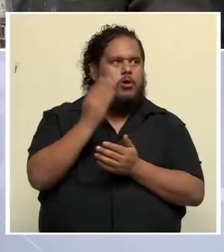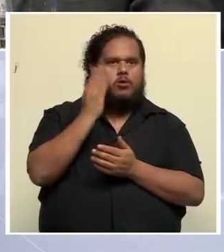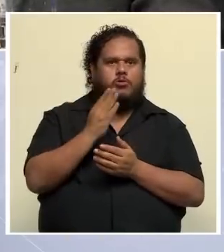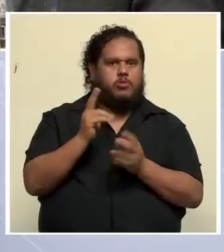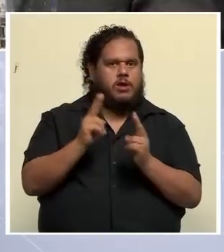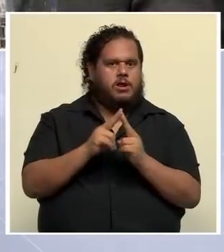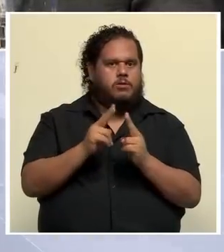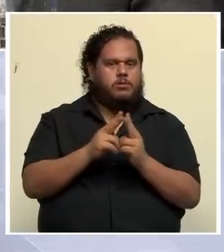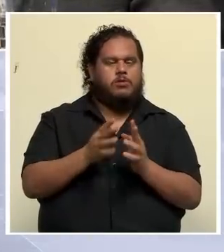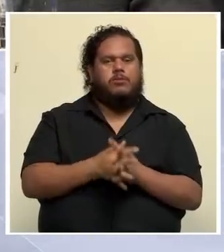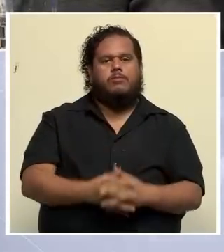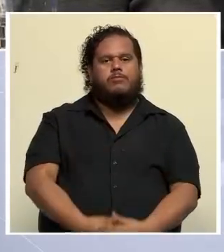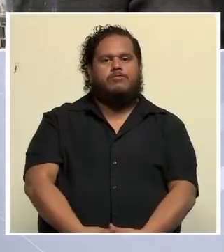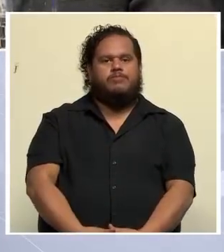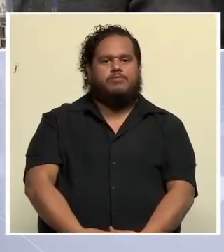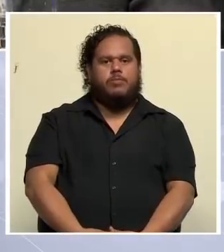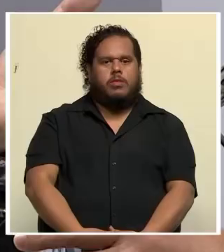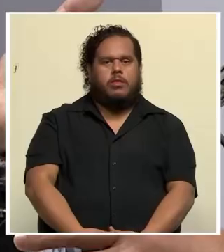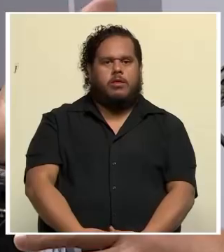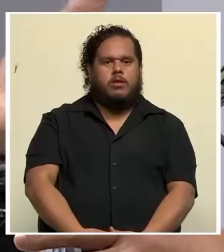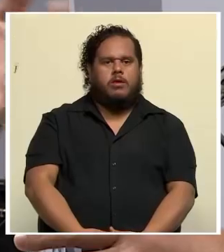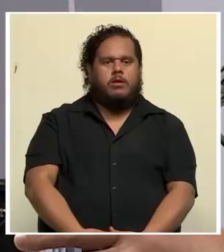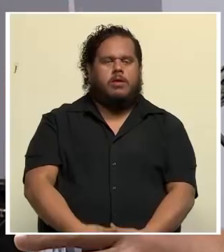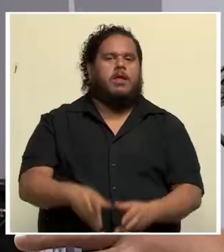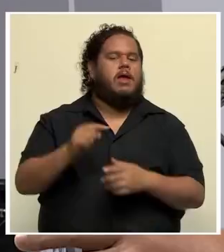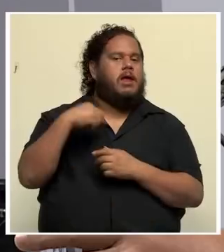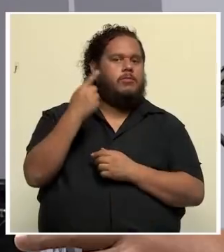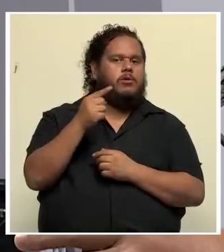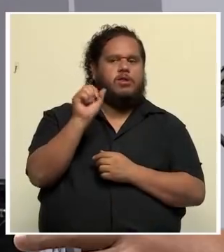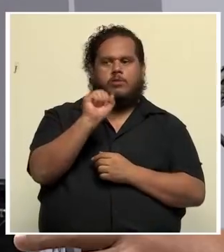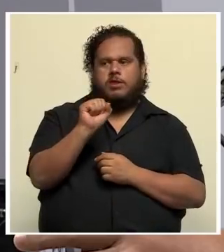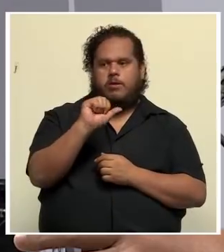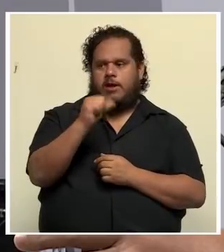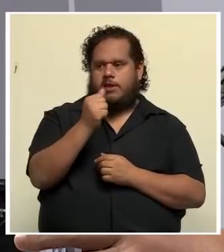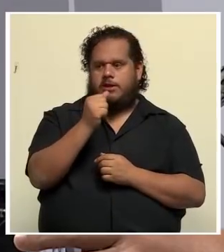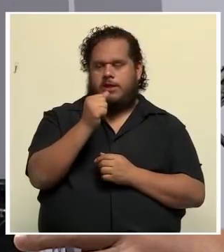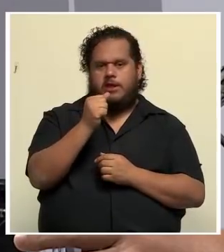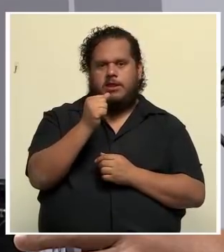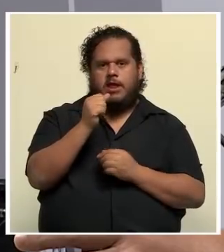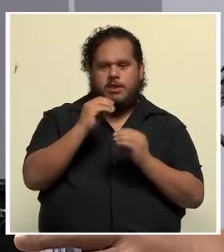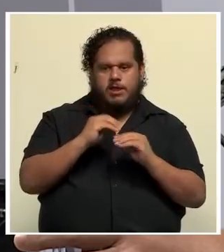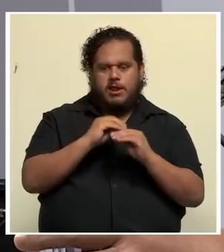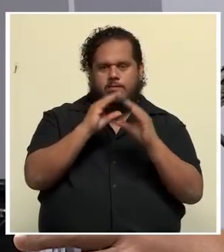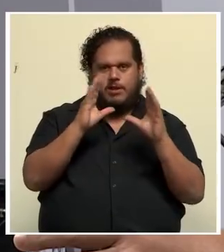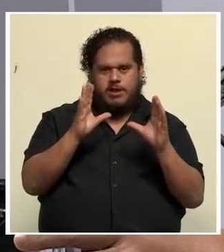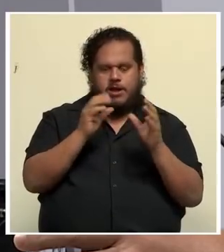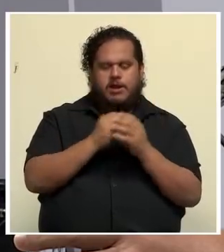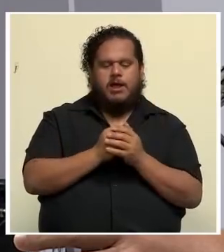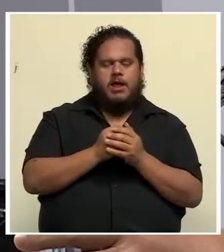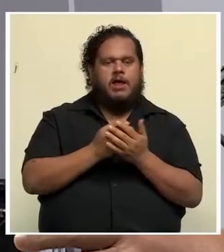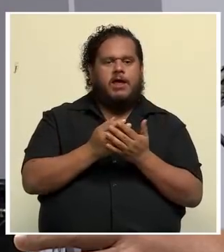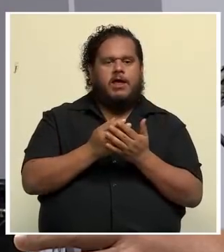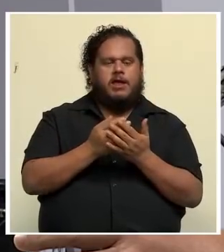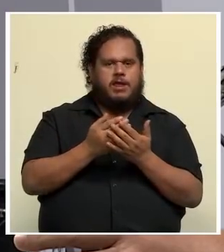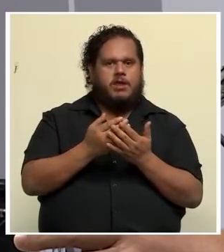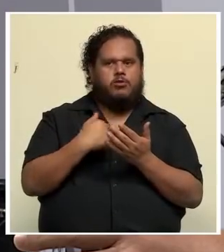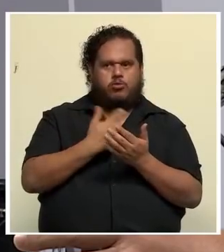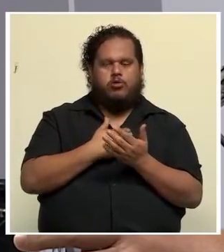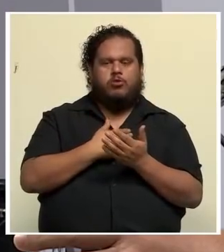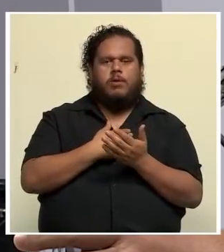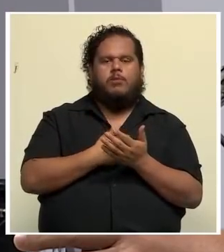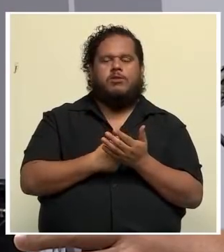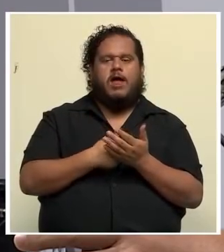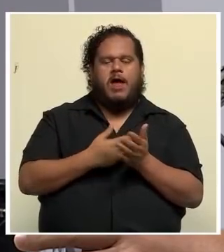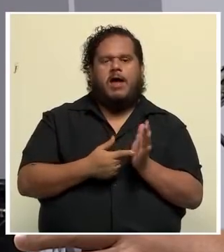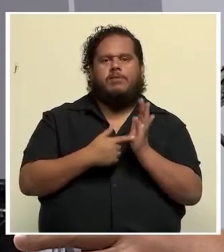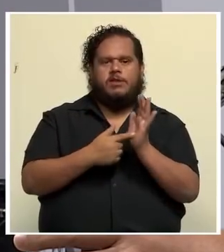conoció? El próximo sábado a las 10 de la mañana damos a conocer el equipo de educación y sobre